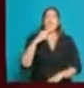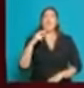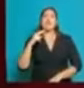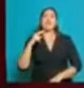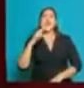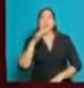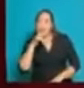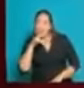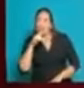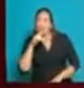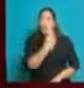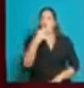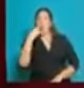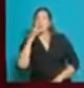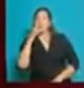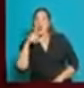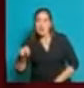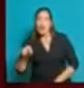2.